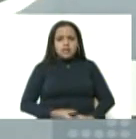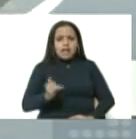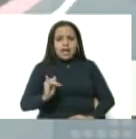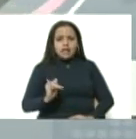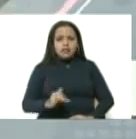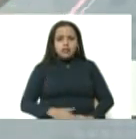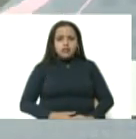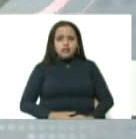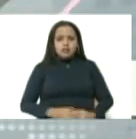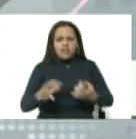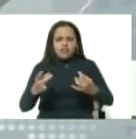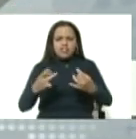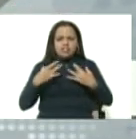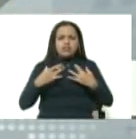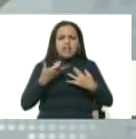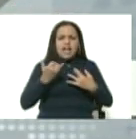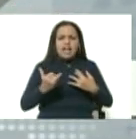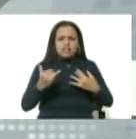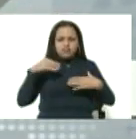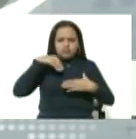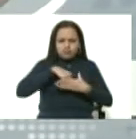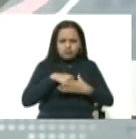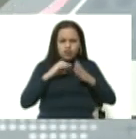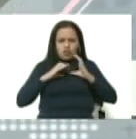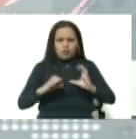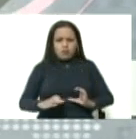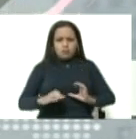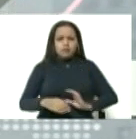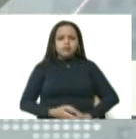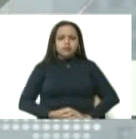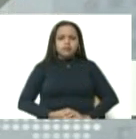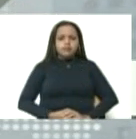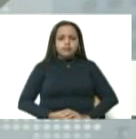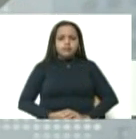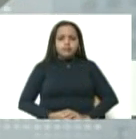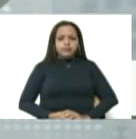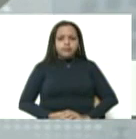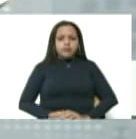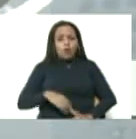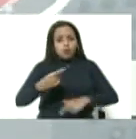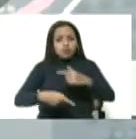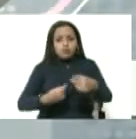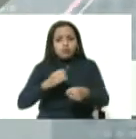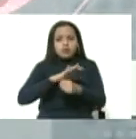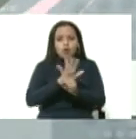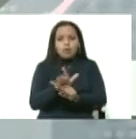bacteriana a la ya reportada de infección por COVID-19.